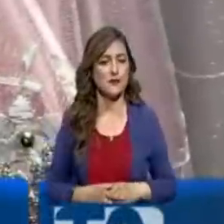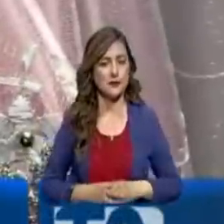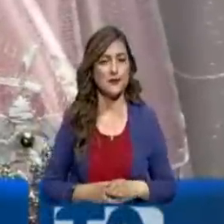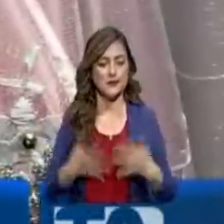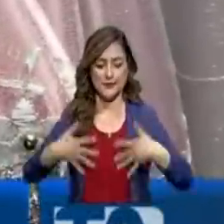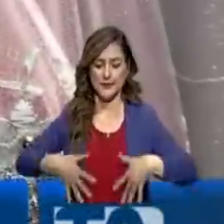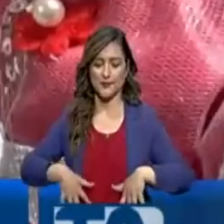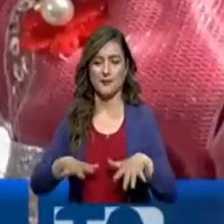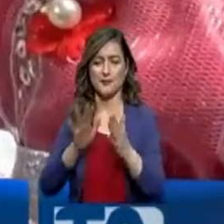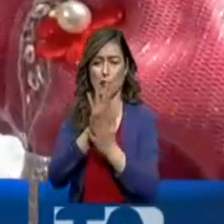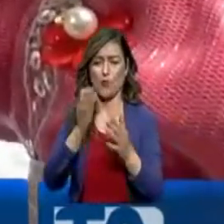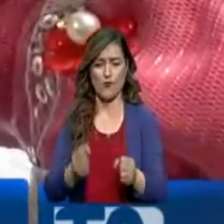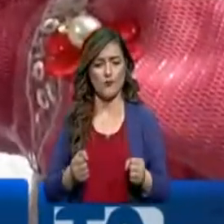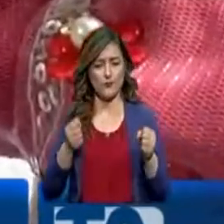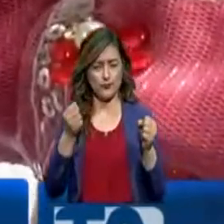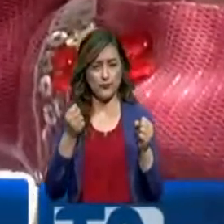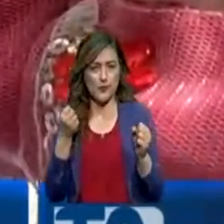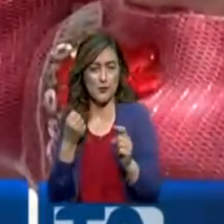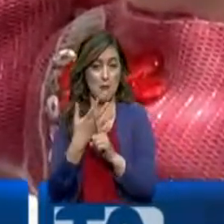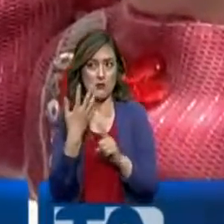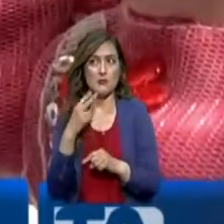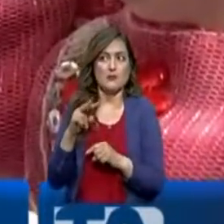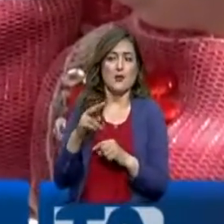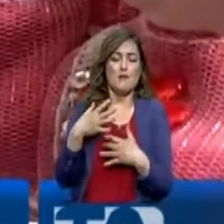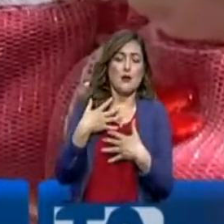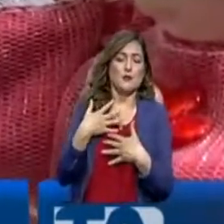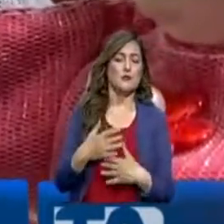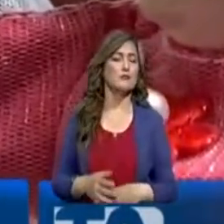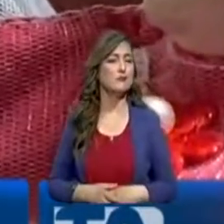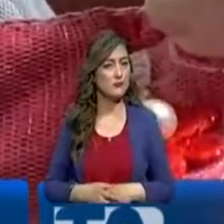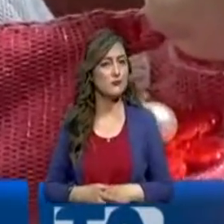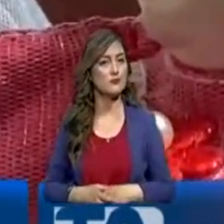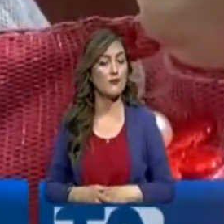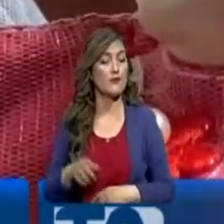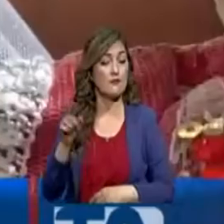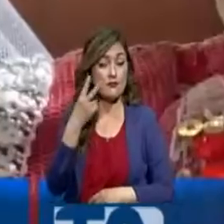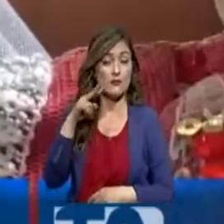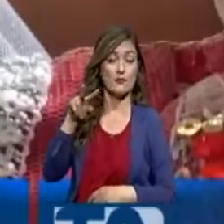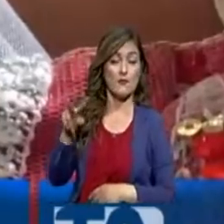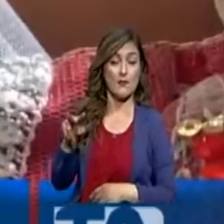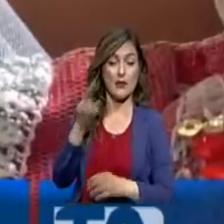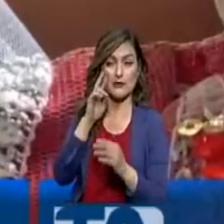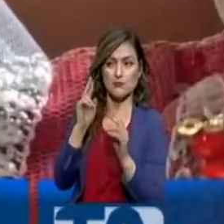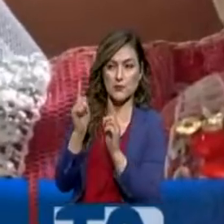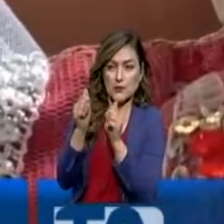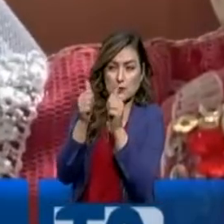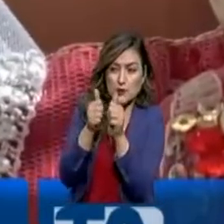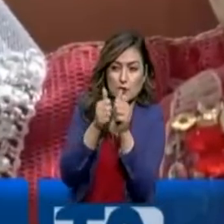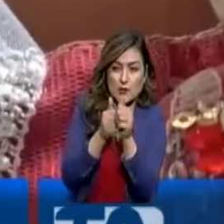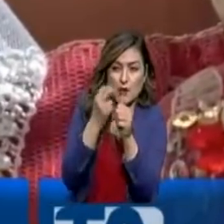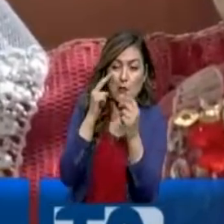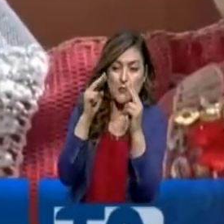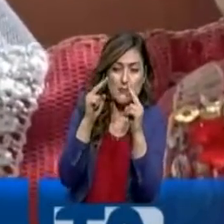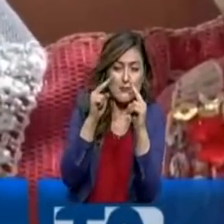de la imponente imagen que impacta con su sola presencia, pues es imposible negar que al verla tan de cerca se siente su